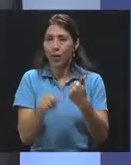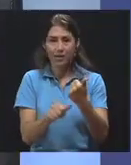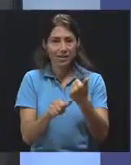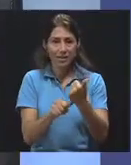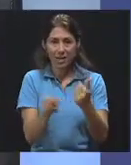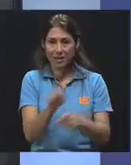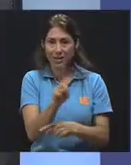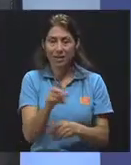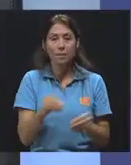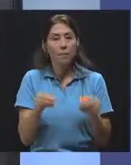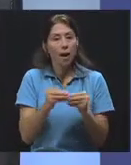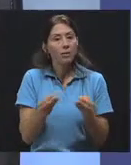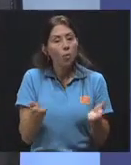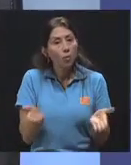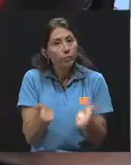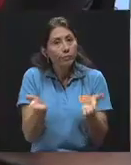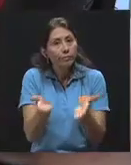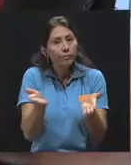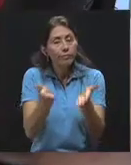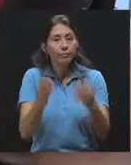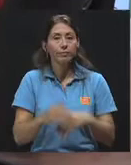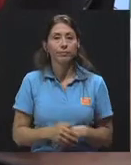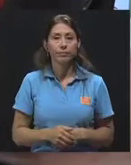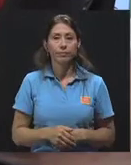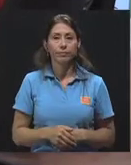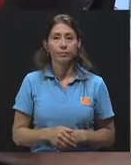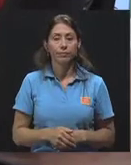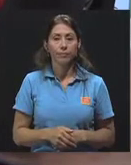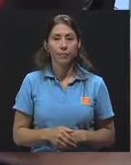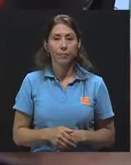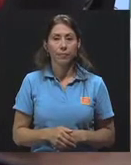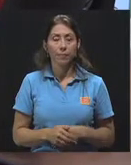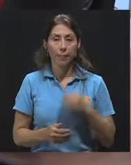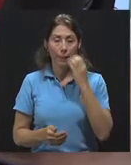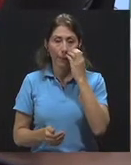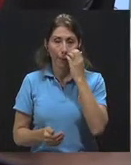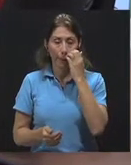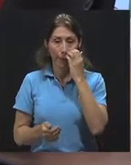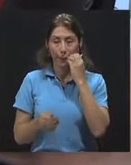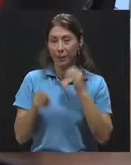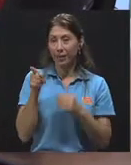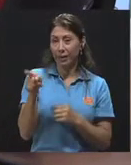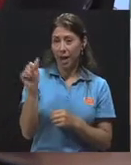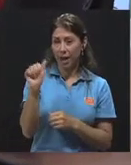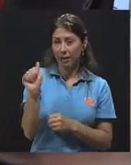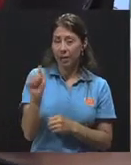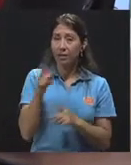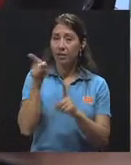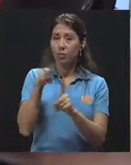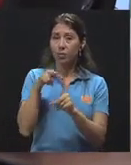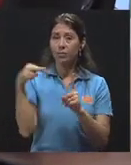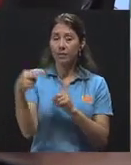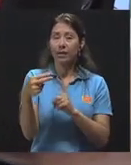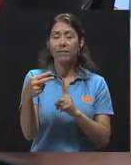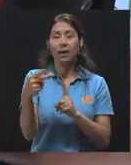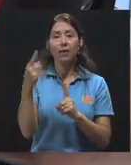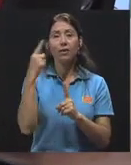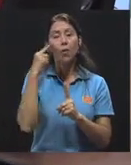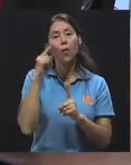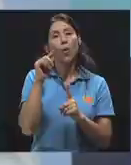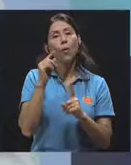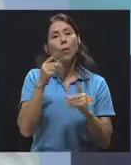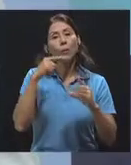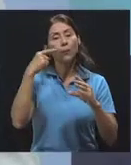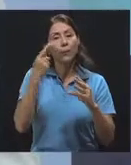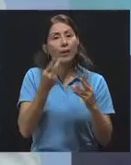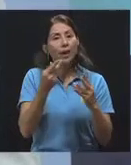sino un poco más generadoras, ¿no? Exacto. Alexandra, desde tu perspectiva de creadora audiovisual, cinematográfica, de